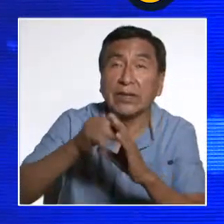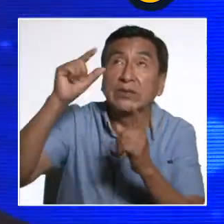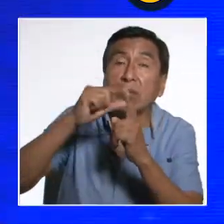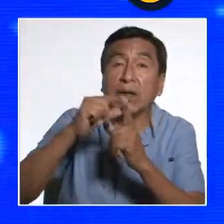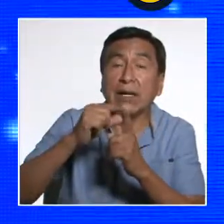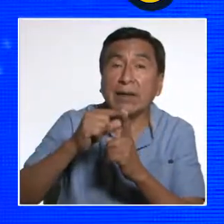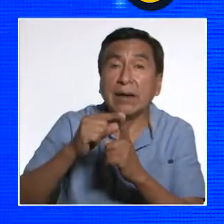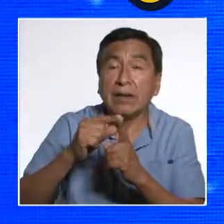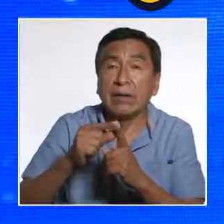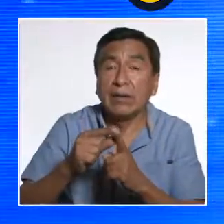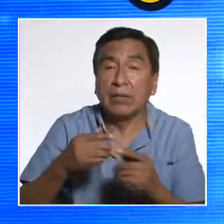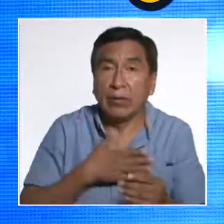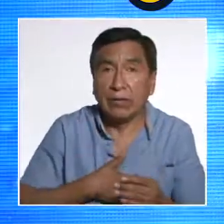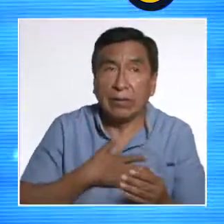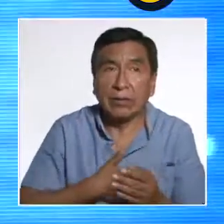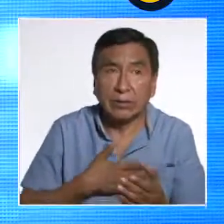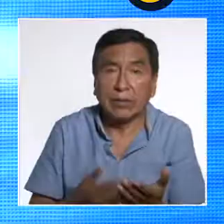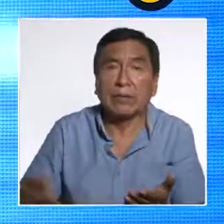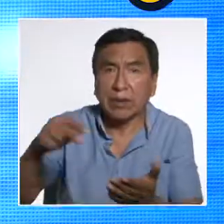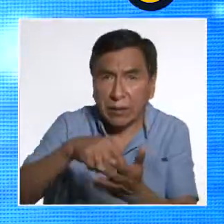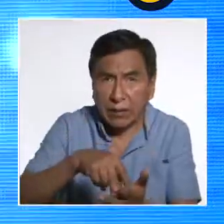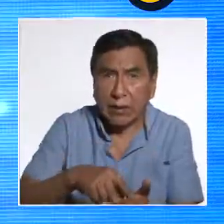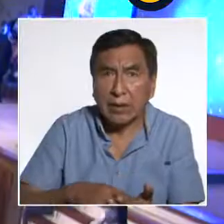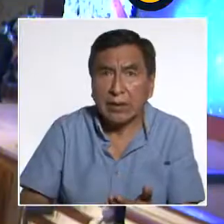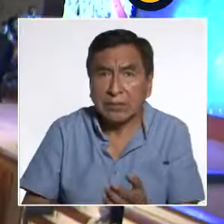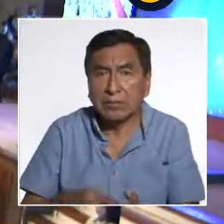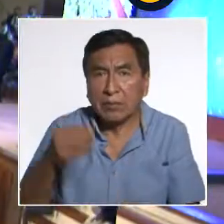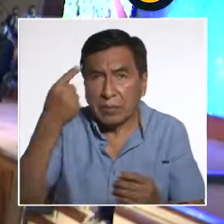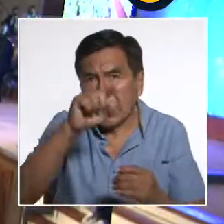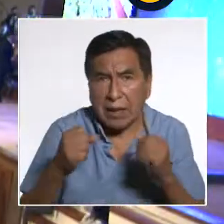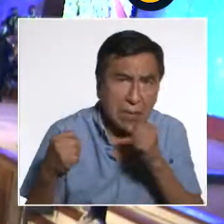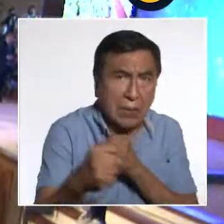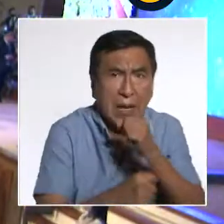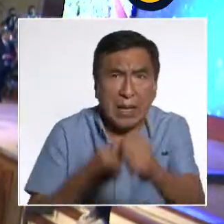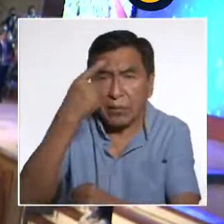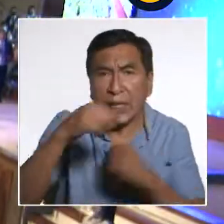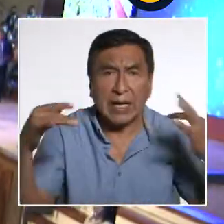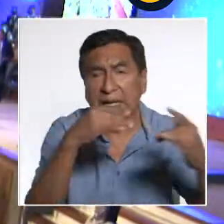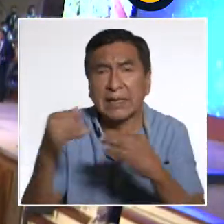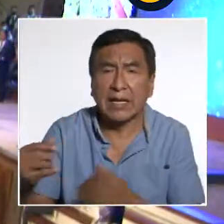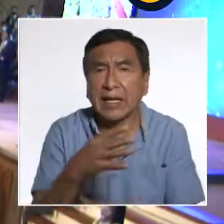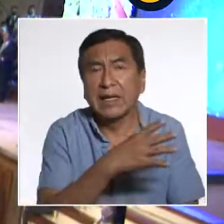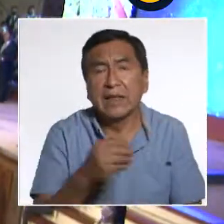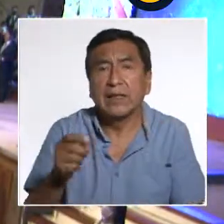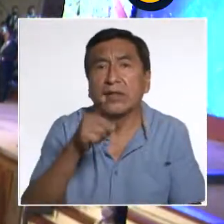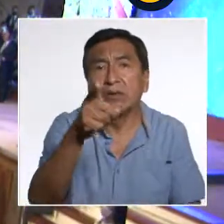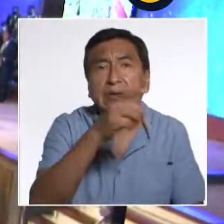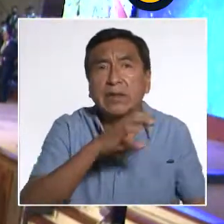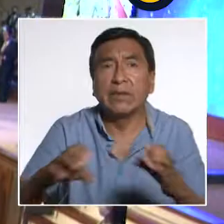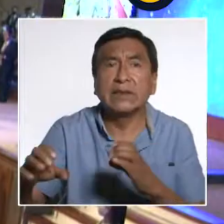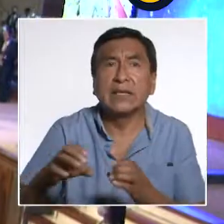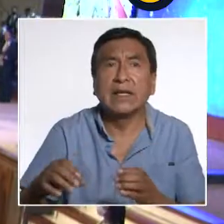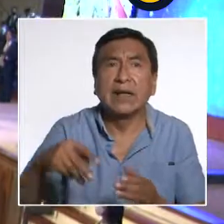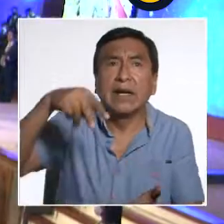de pie, porque usted nunca va a pelear sentado. Para pelear, para guerrear, usted lo hace de pie. Usted lo hace de pie.